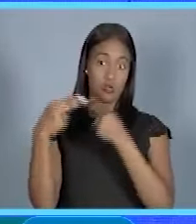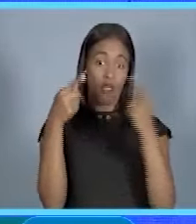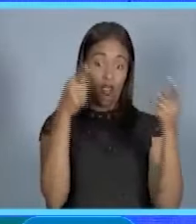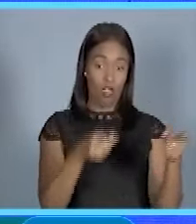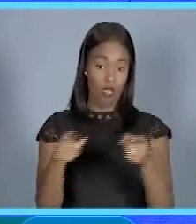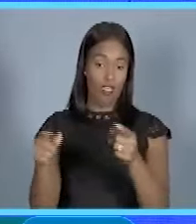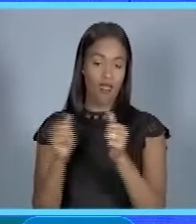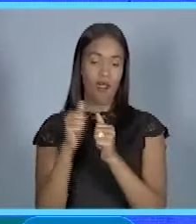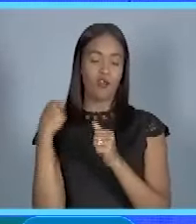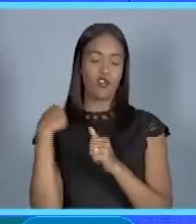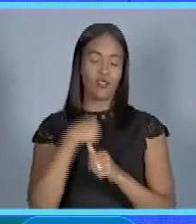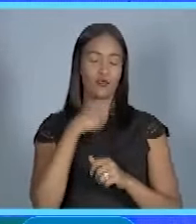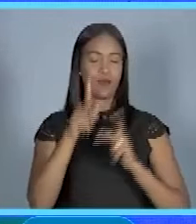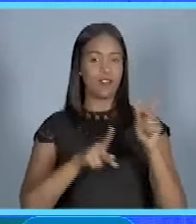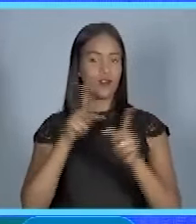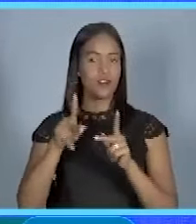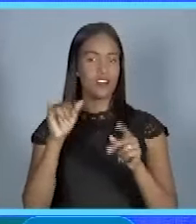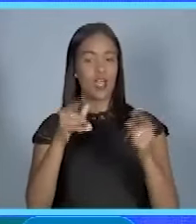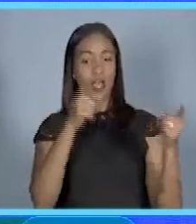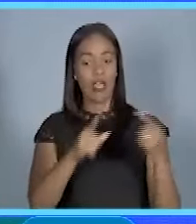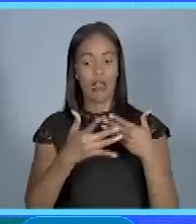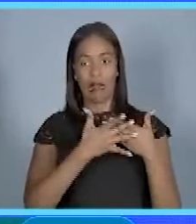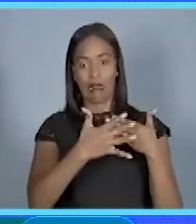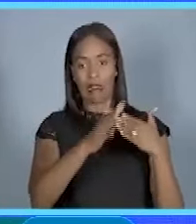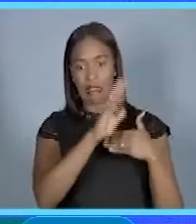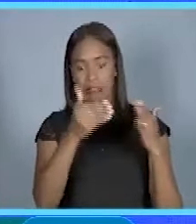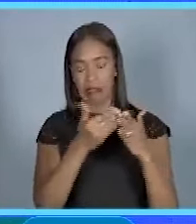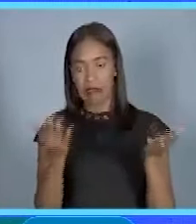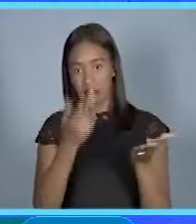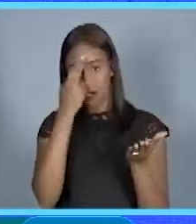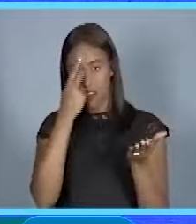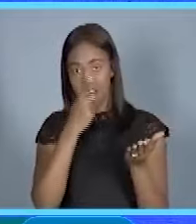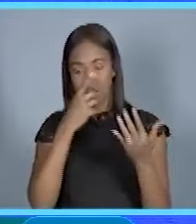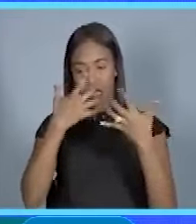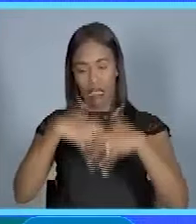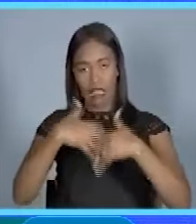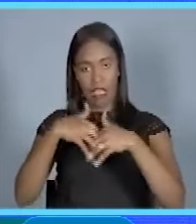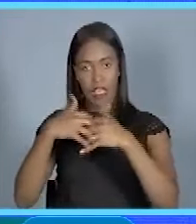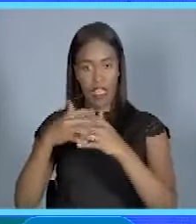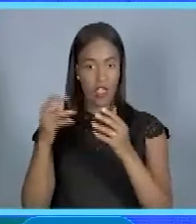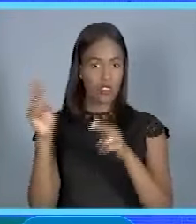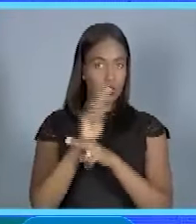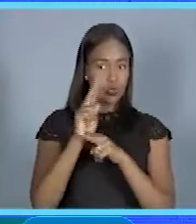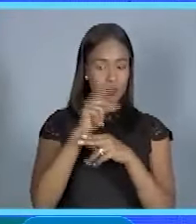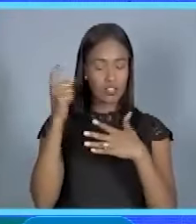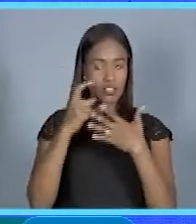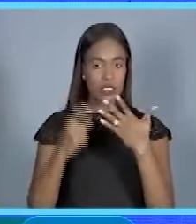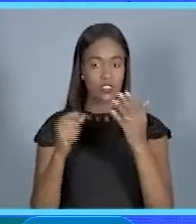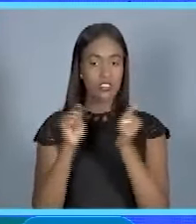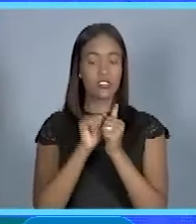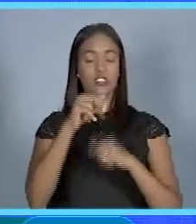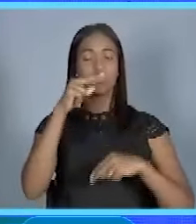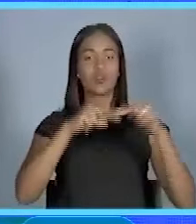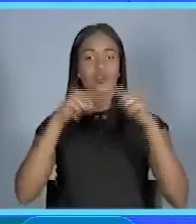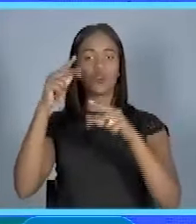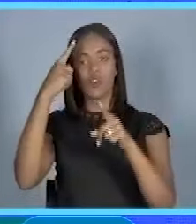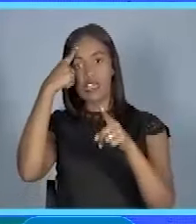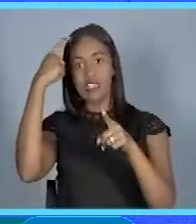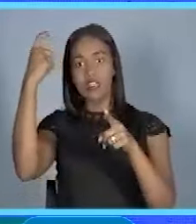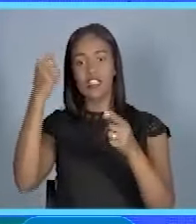por nuestra gente, como lo que a lo largo de todo el país fabrican los materiales con los que se construyen los